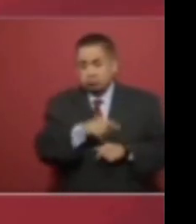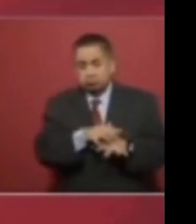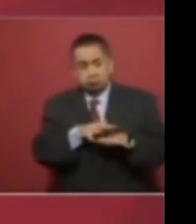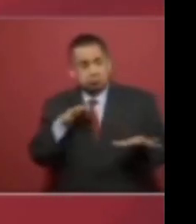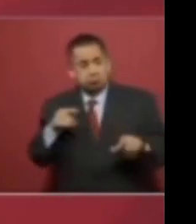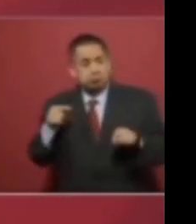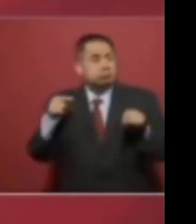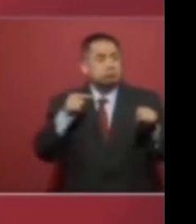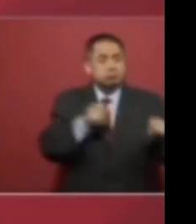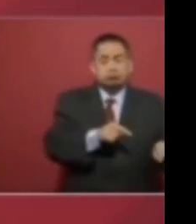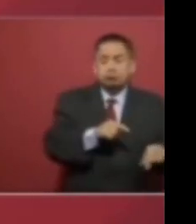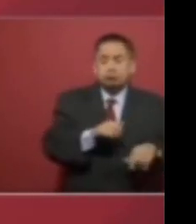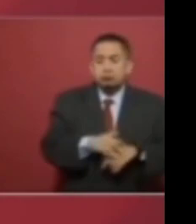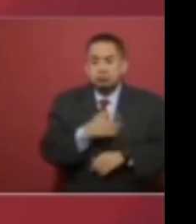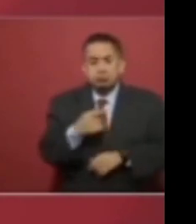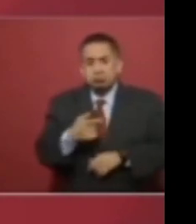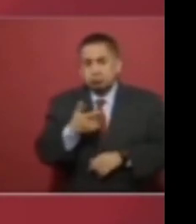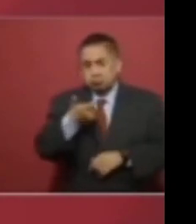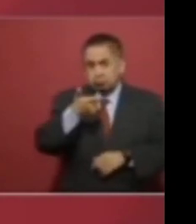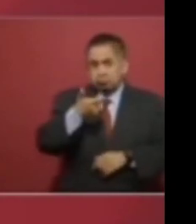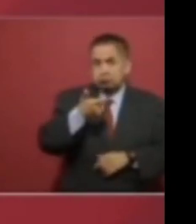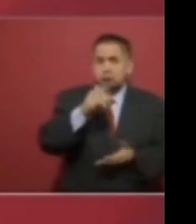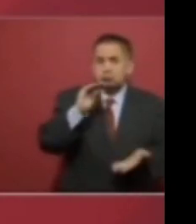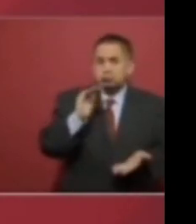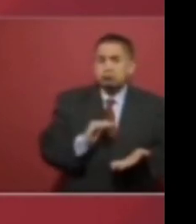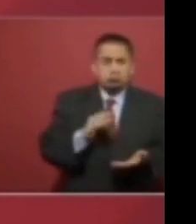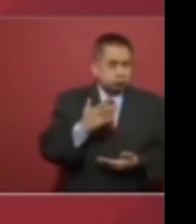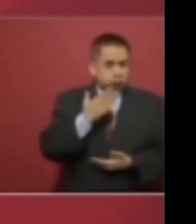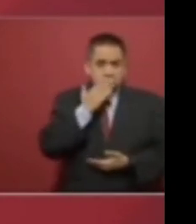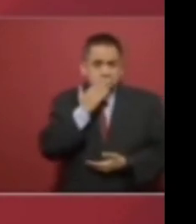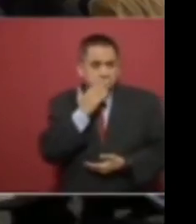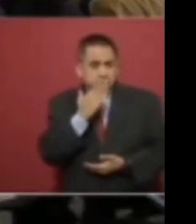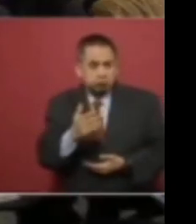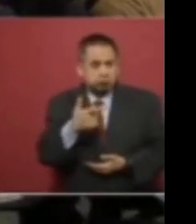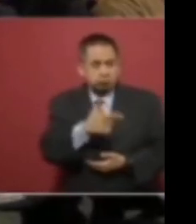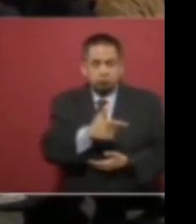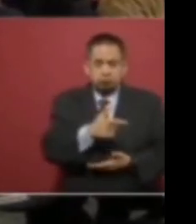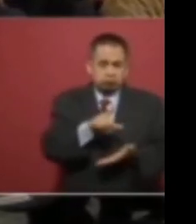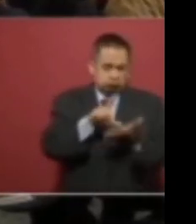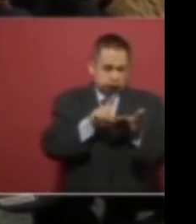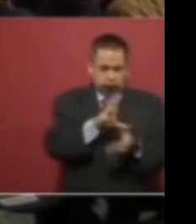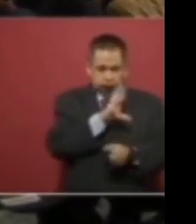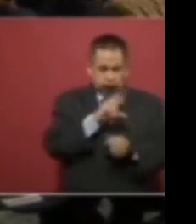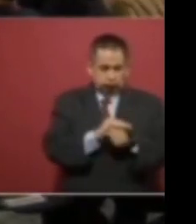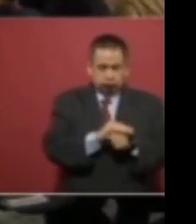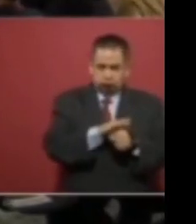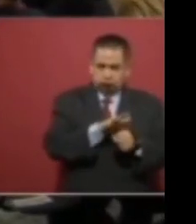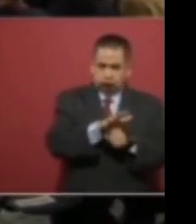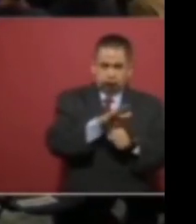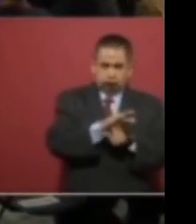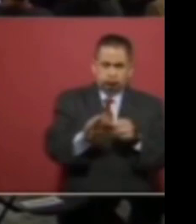porque además de buen precio serán litros de a litro